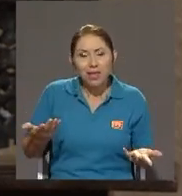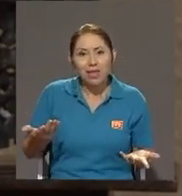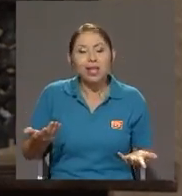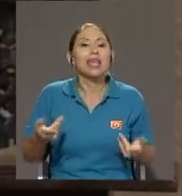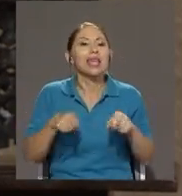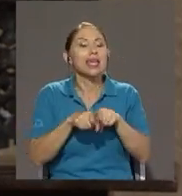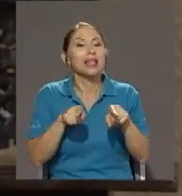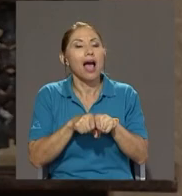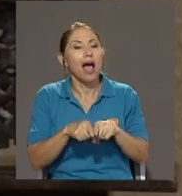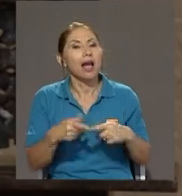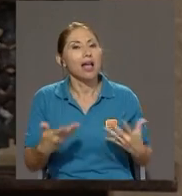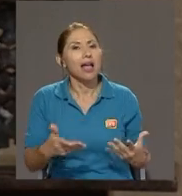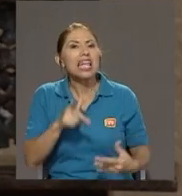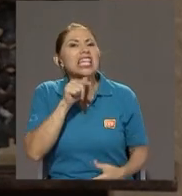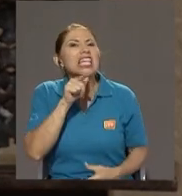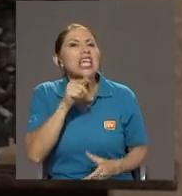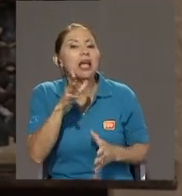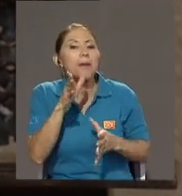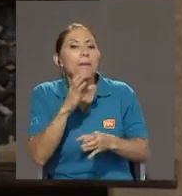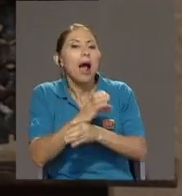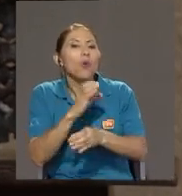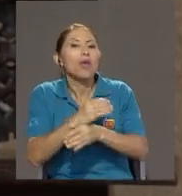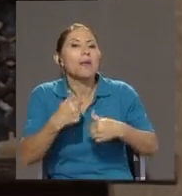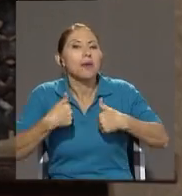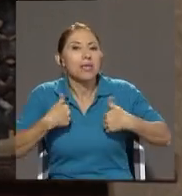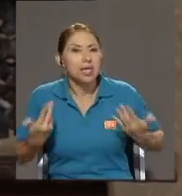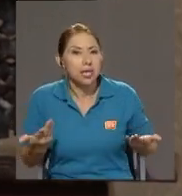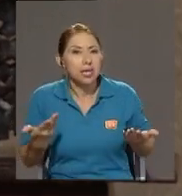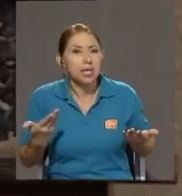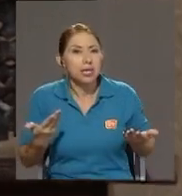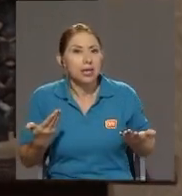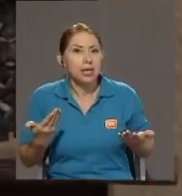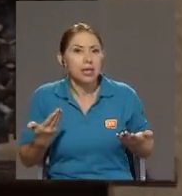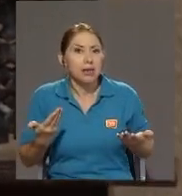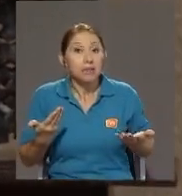Y de nuevo, ¿quién me va a cuidar en el caso promedio?